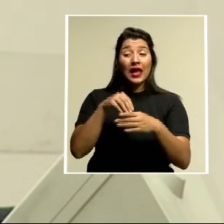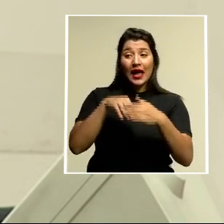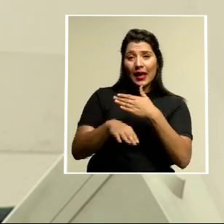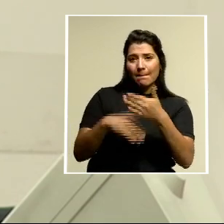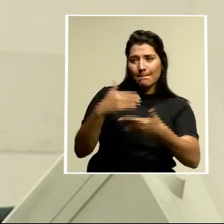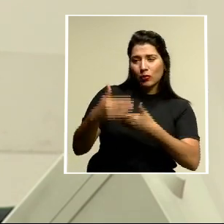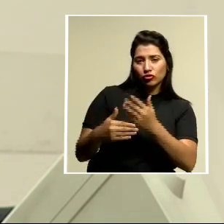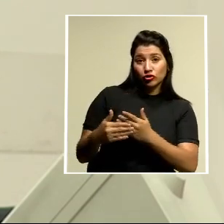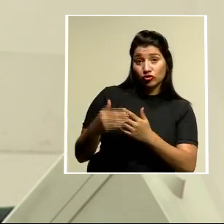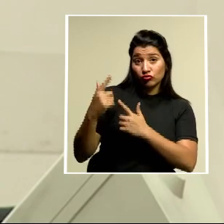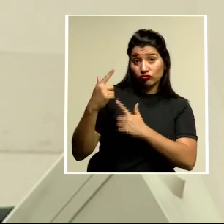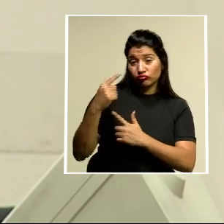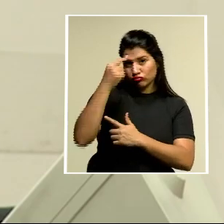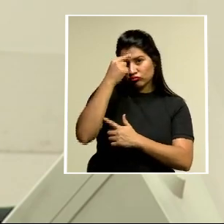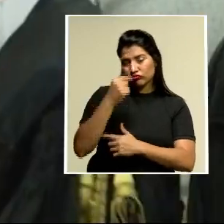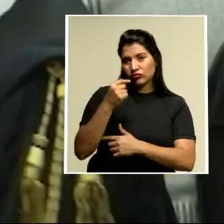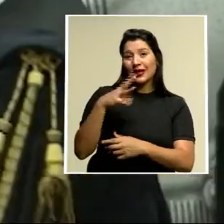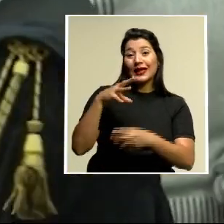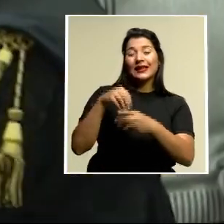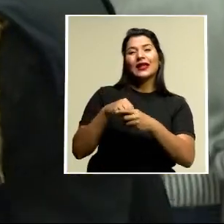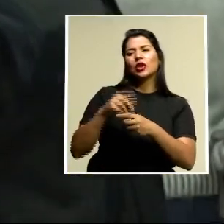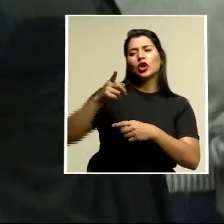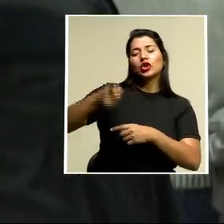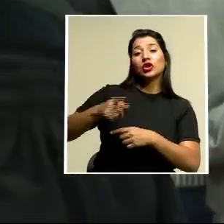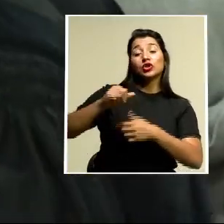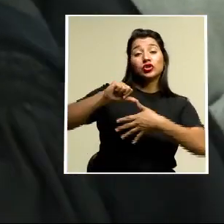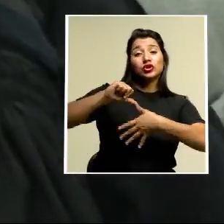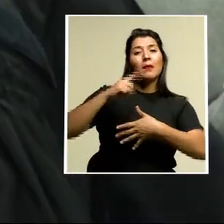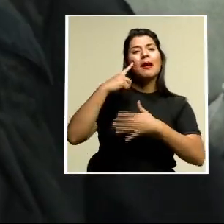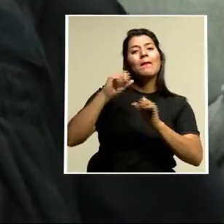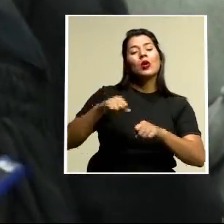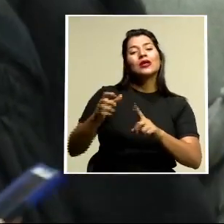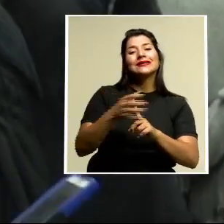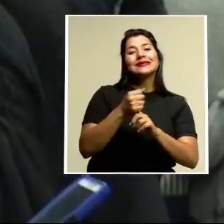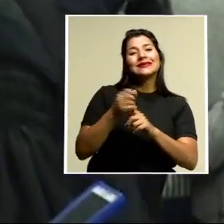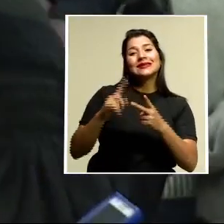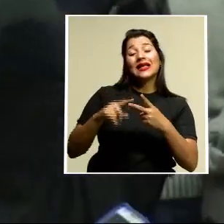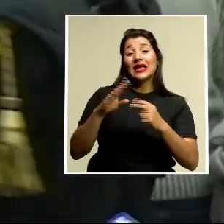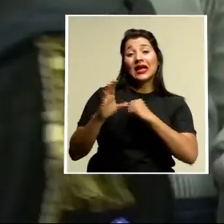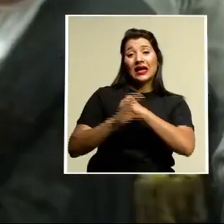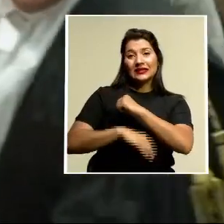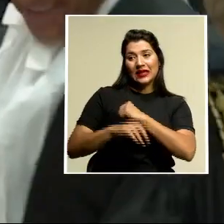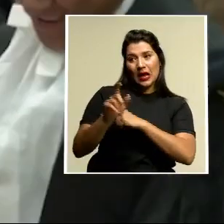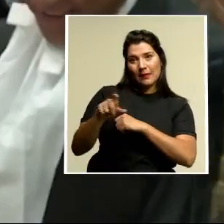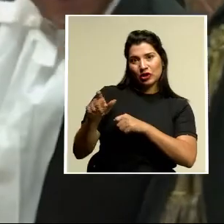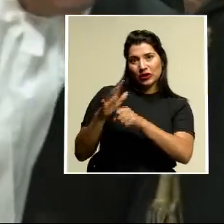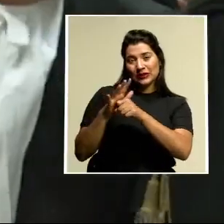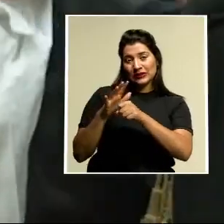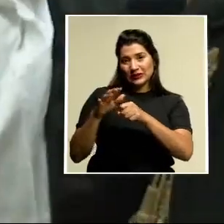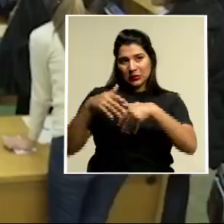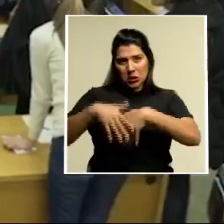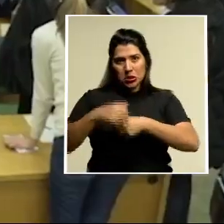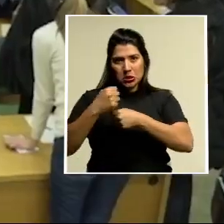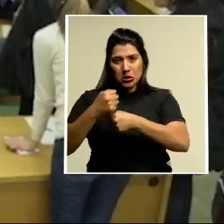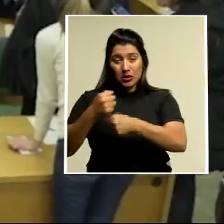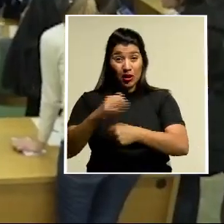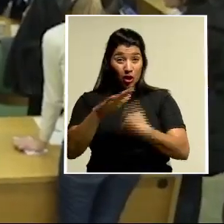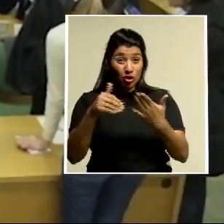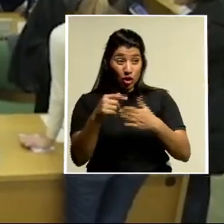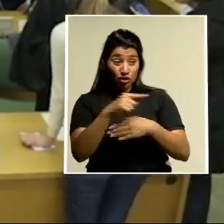represores sudamericanos por la desaparición y muerte de una veintena de opositores de origen italiano.